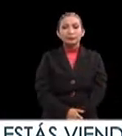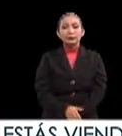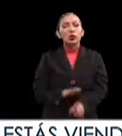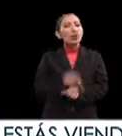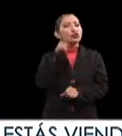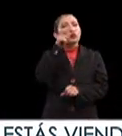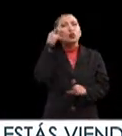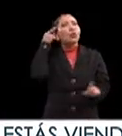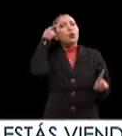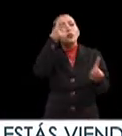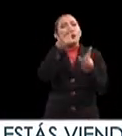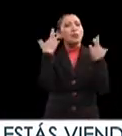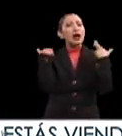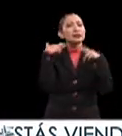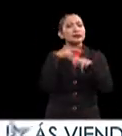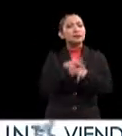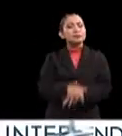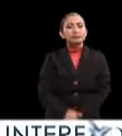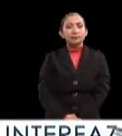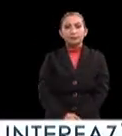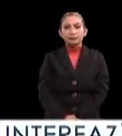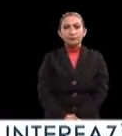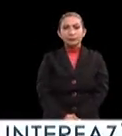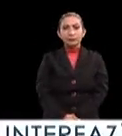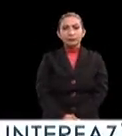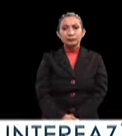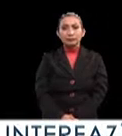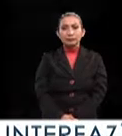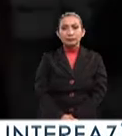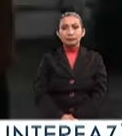¿Cuál es tu propósito como profesora?